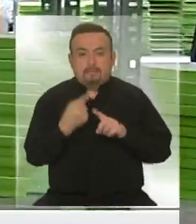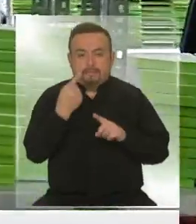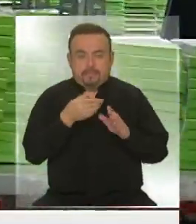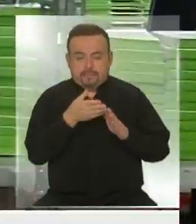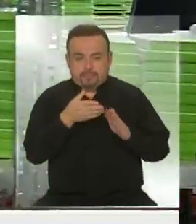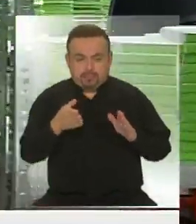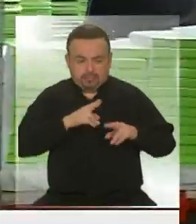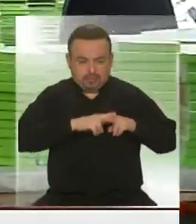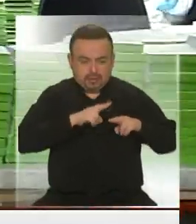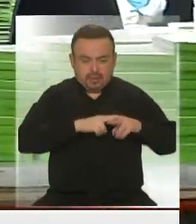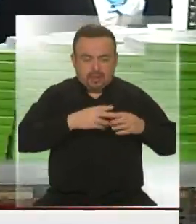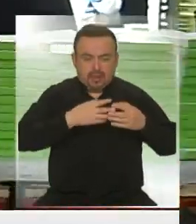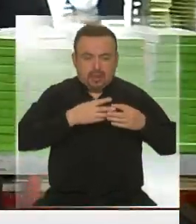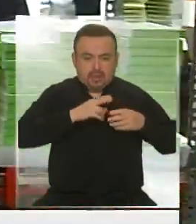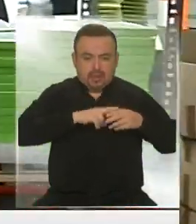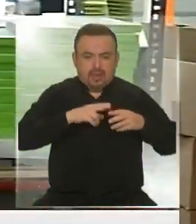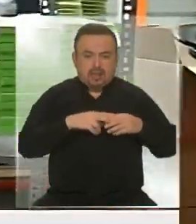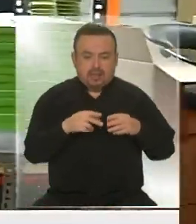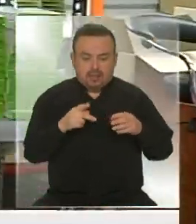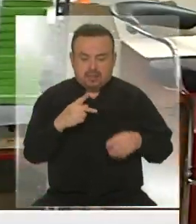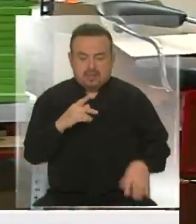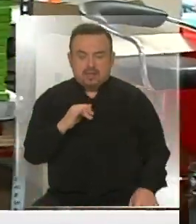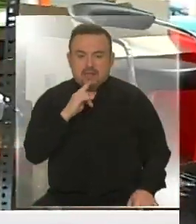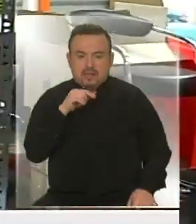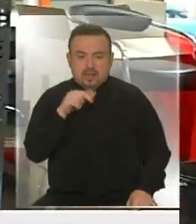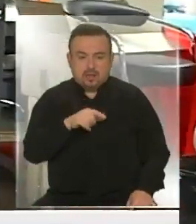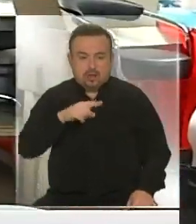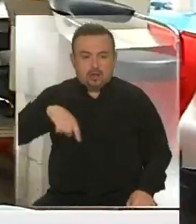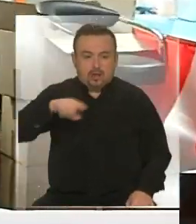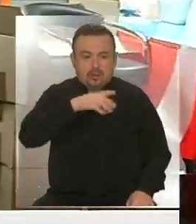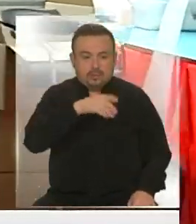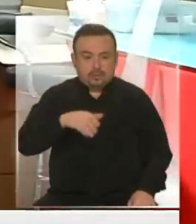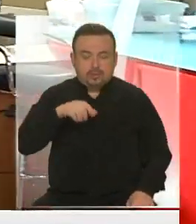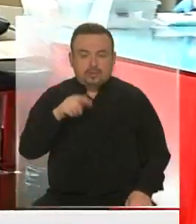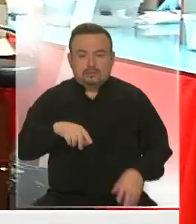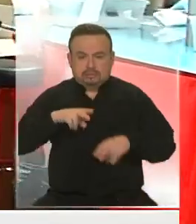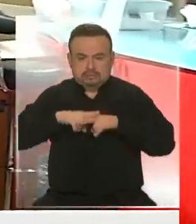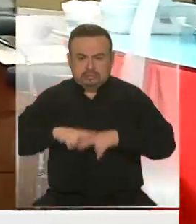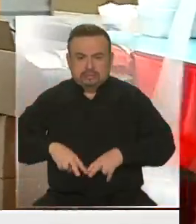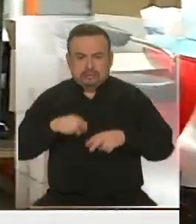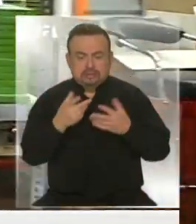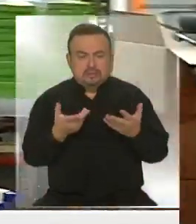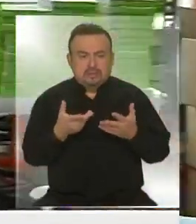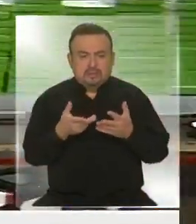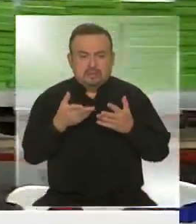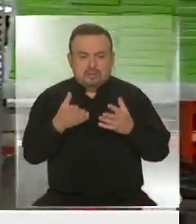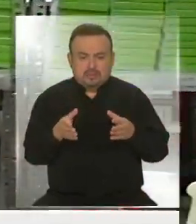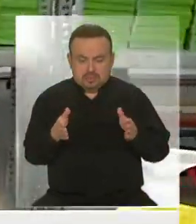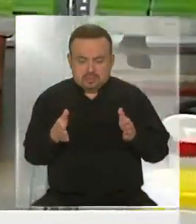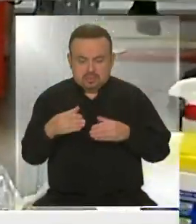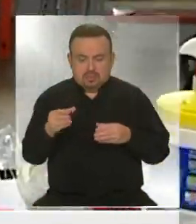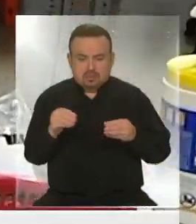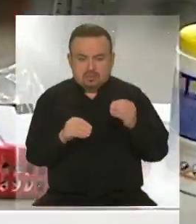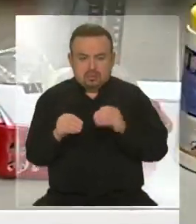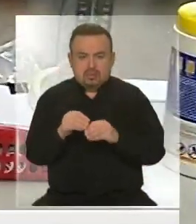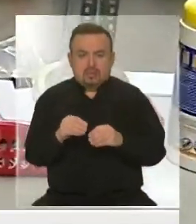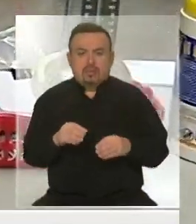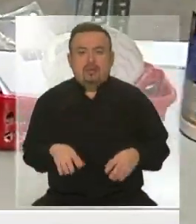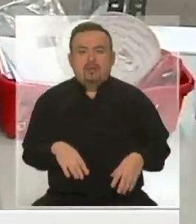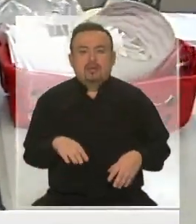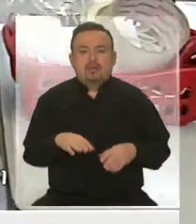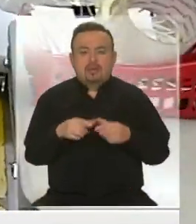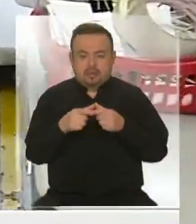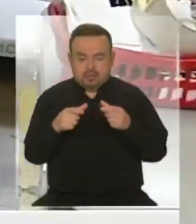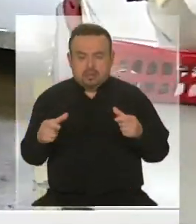parte de la fabricación del kit. Los muchachos están acá haciendo lo que es el estuche y la bolsa